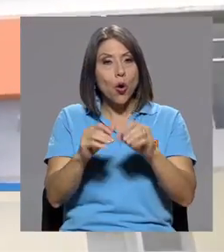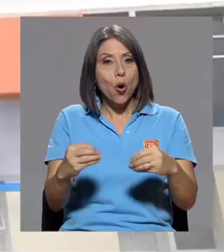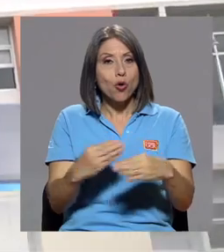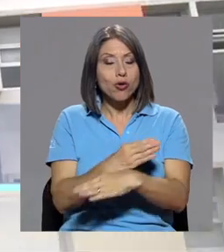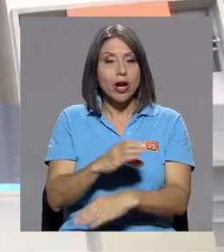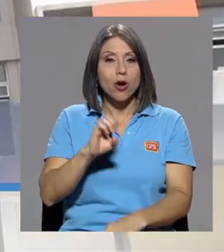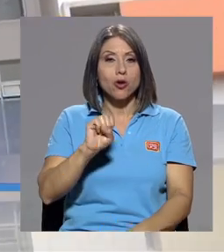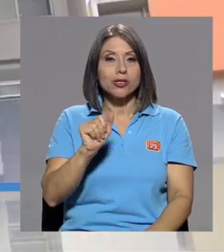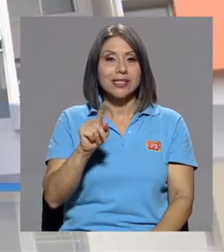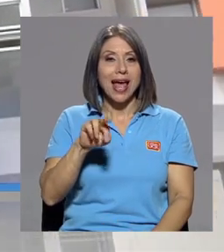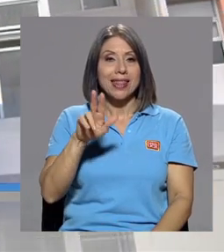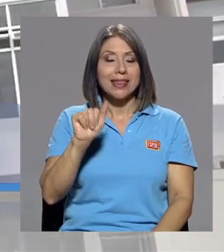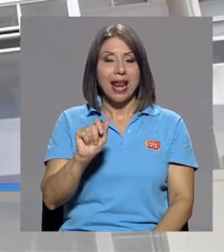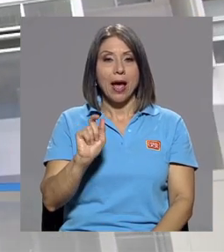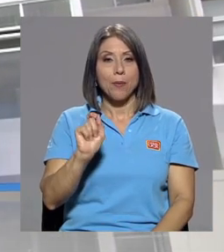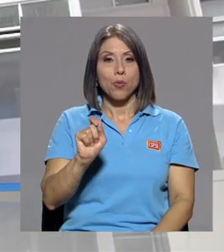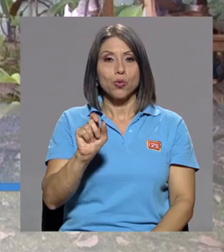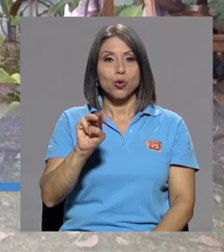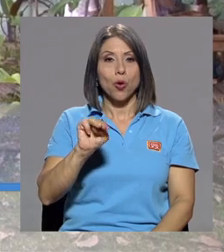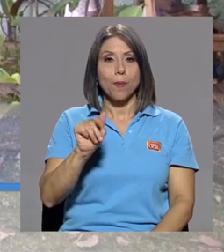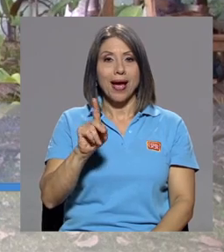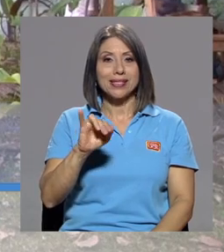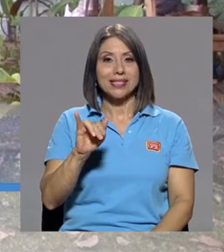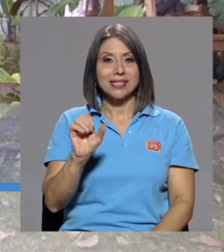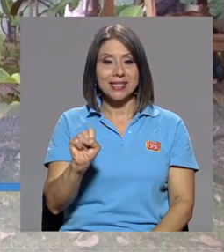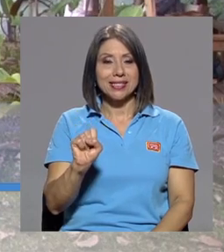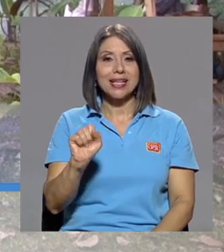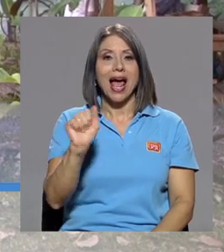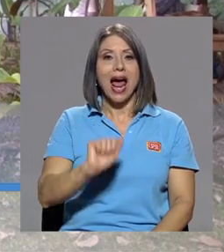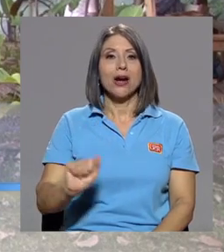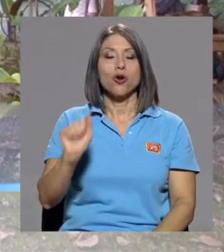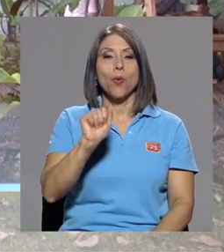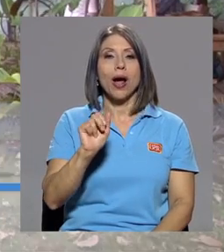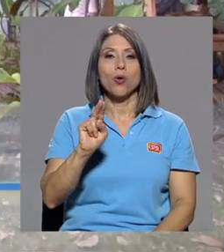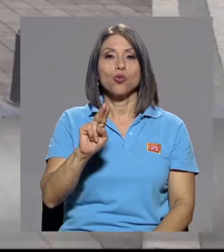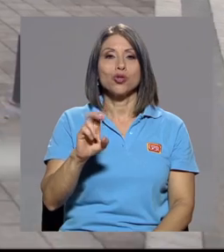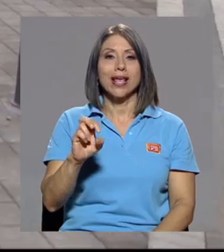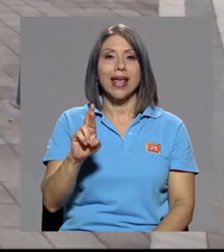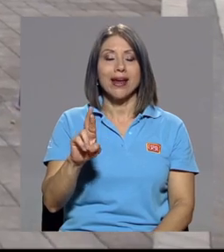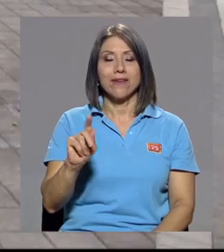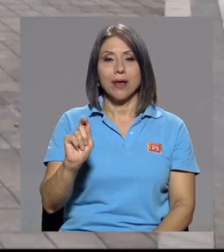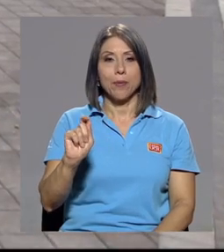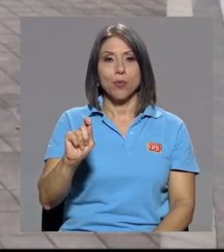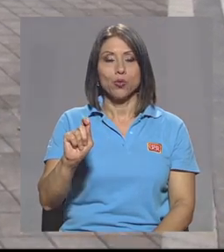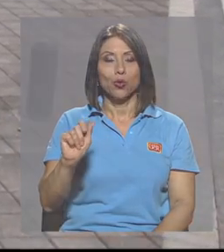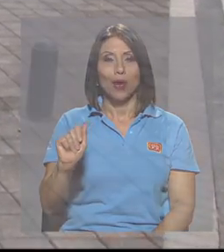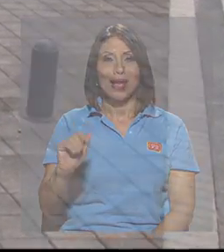sandra.macis@ucr.ac.cr.